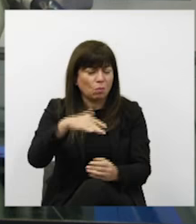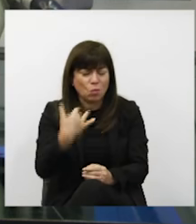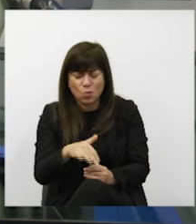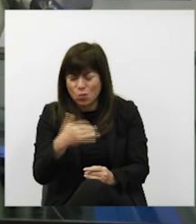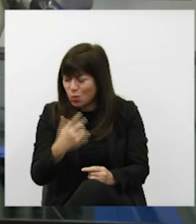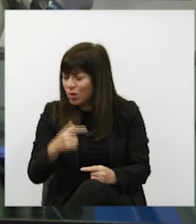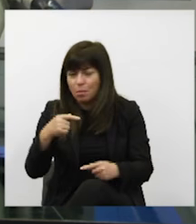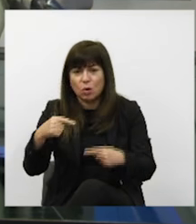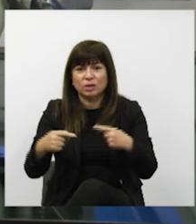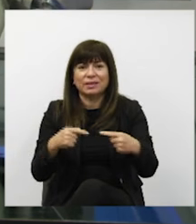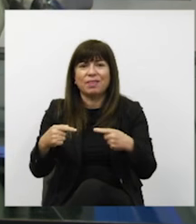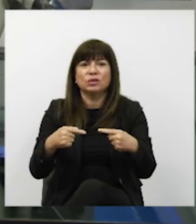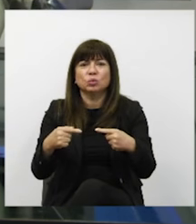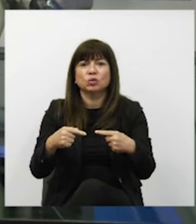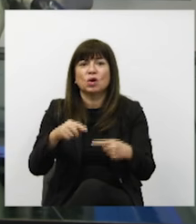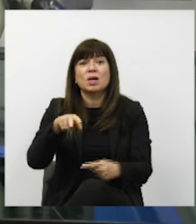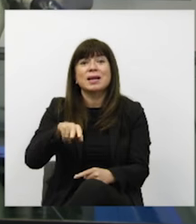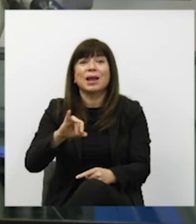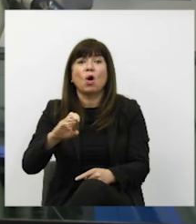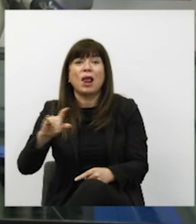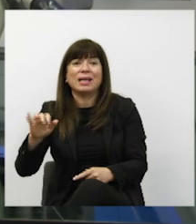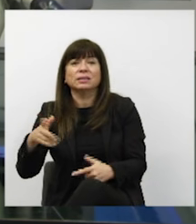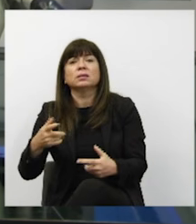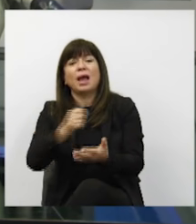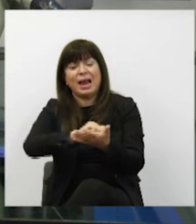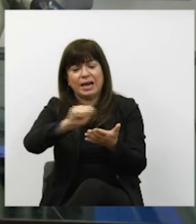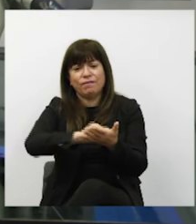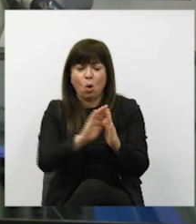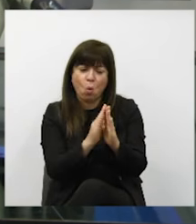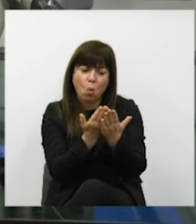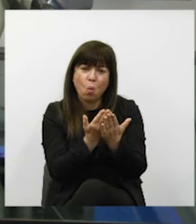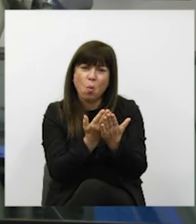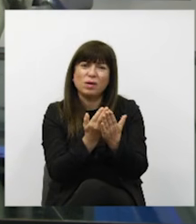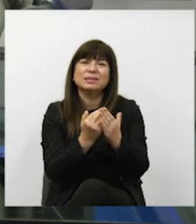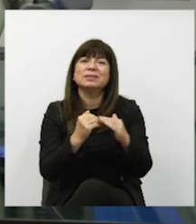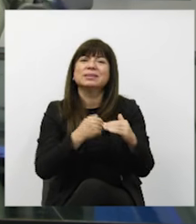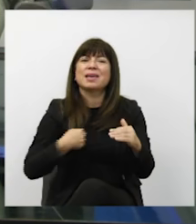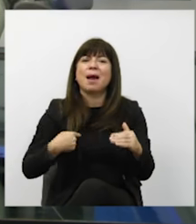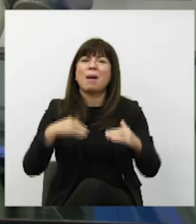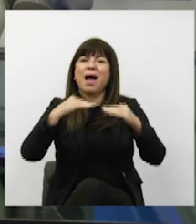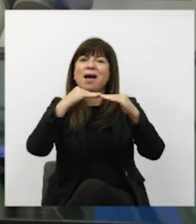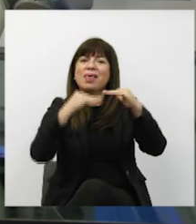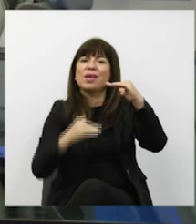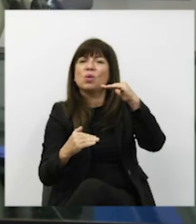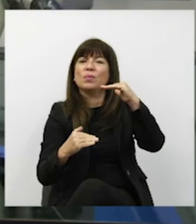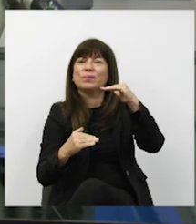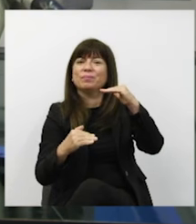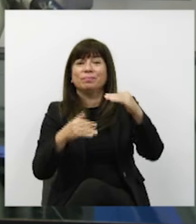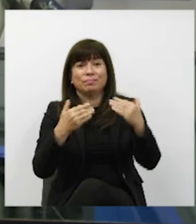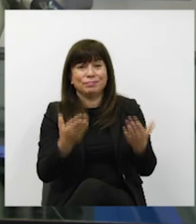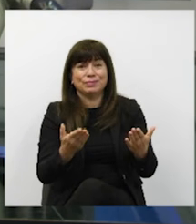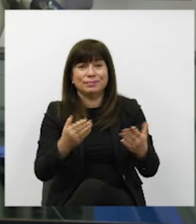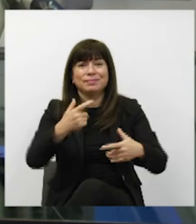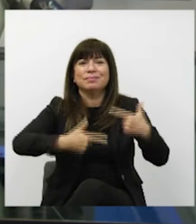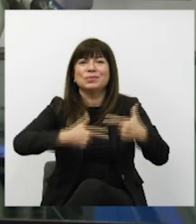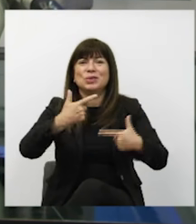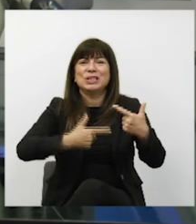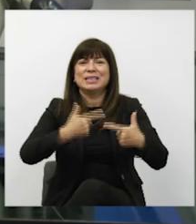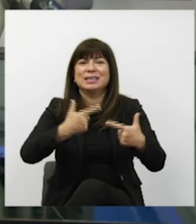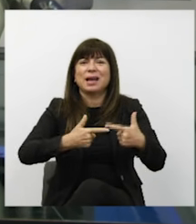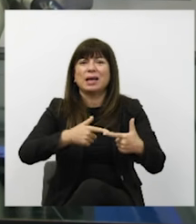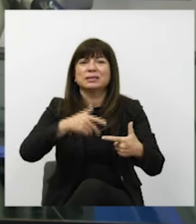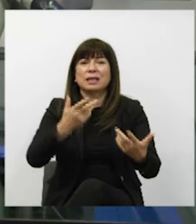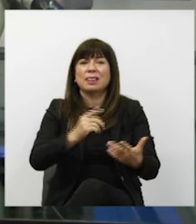discusión. Además, Nicolás escribió un libro que se llama Desigualdad, ¿no es cierto?, y nos decía que políticas pro crecimiento, cuando no están